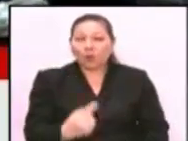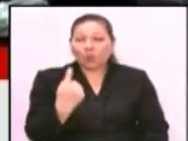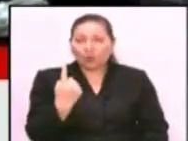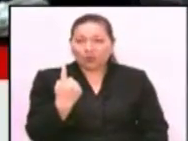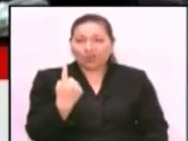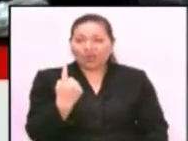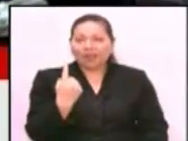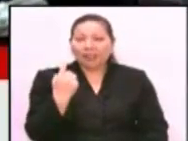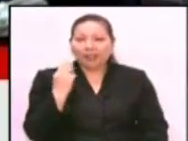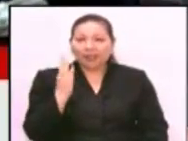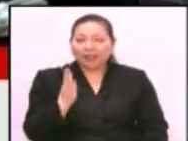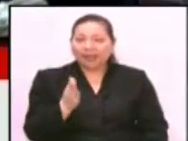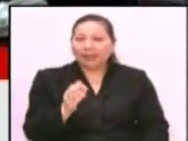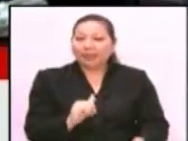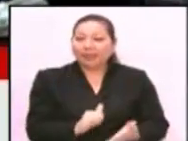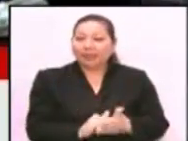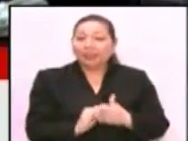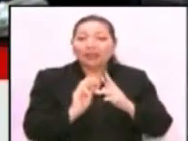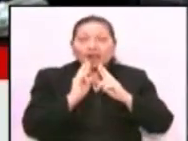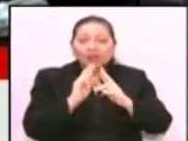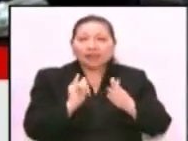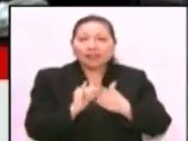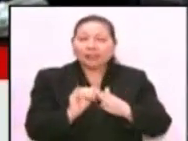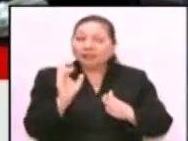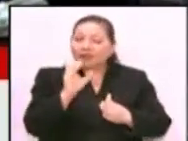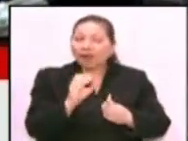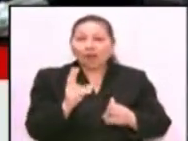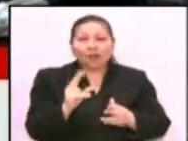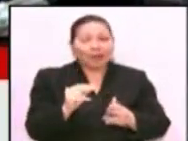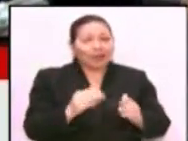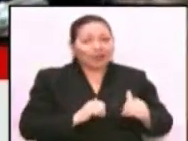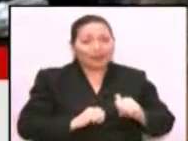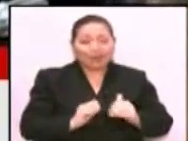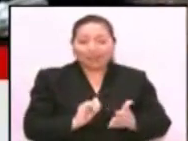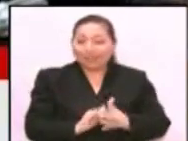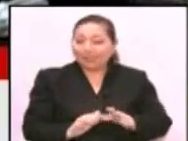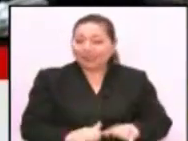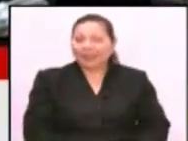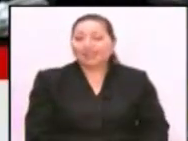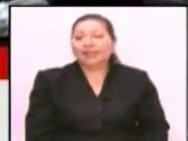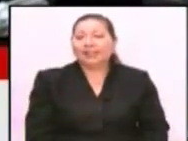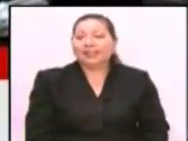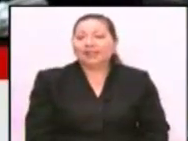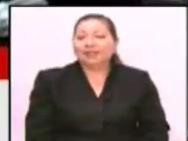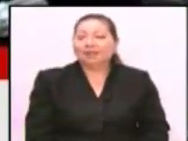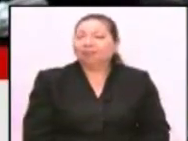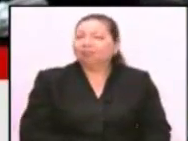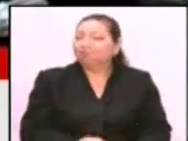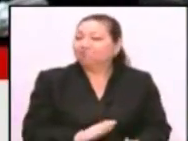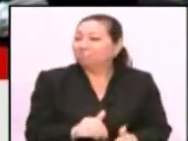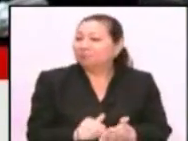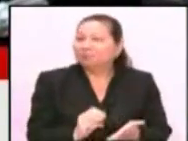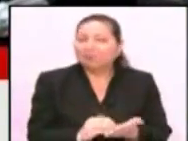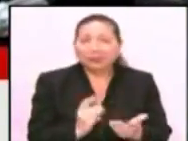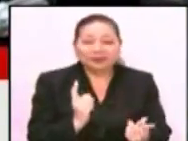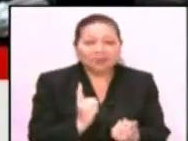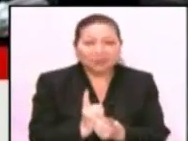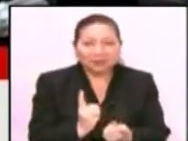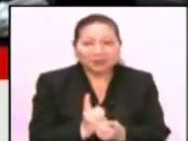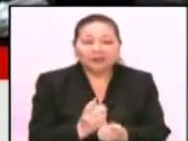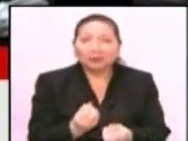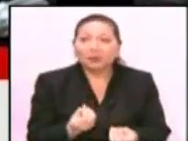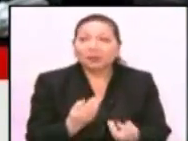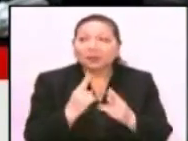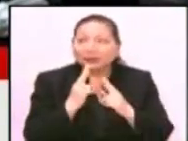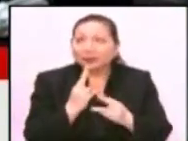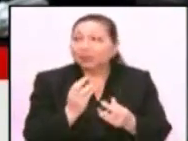porque la atención va a estar en los resultados que se busca y no en las actividades que se está ejecutando. Entonces voy a poder monitorear de una forma más cercana y saber cómo